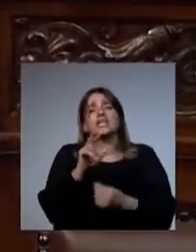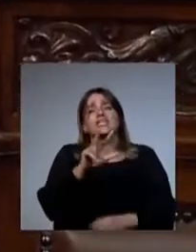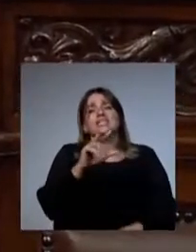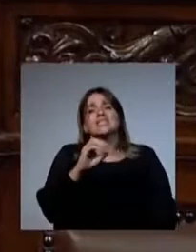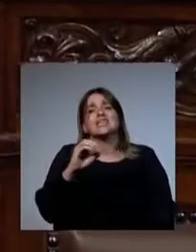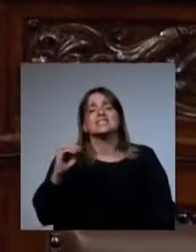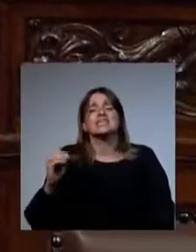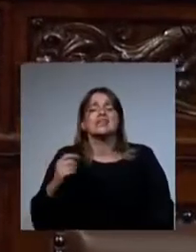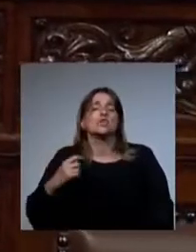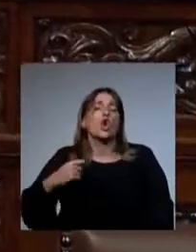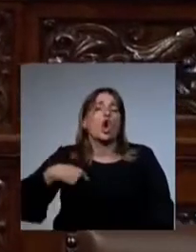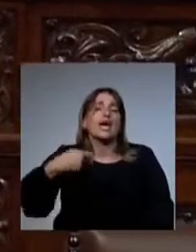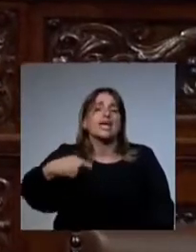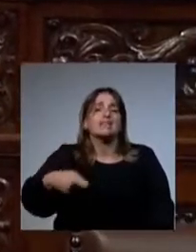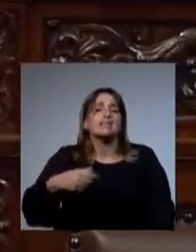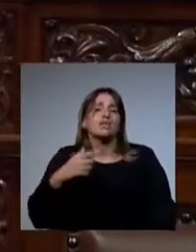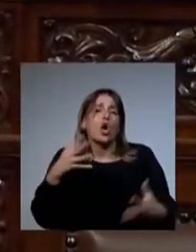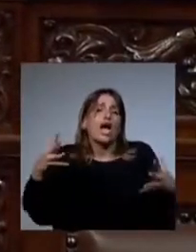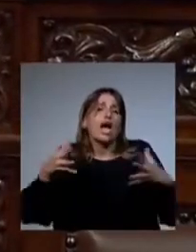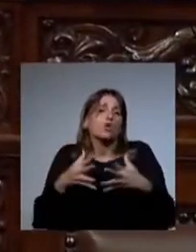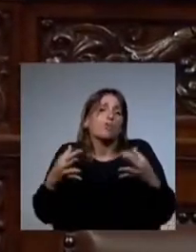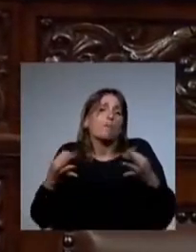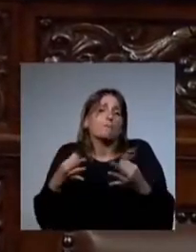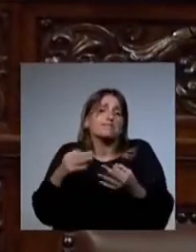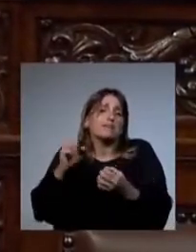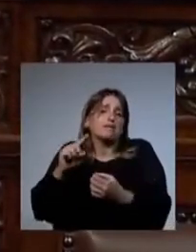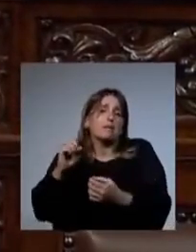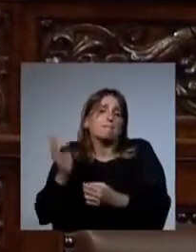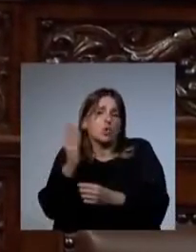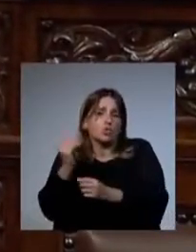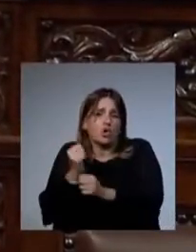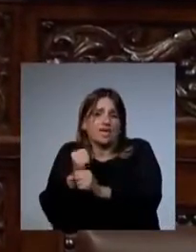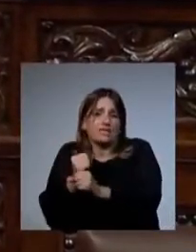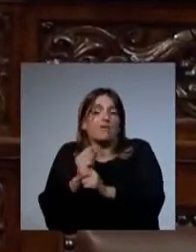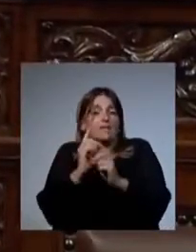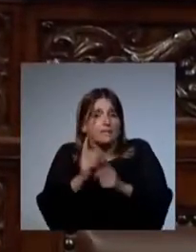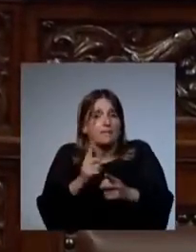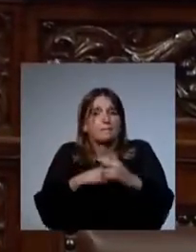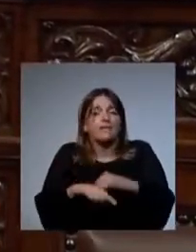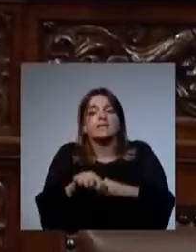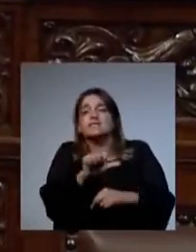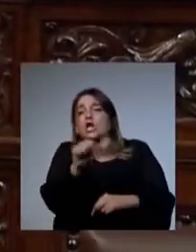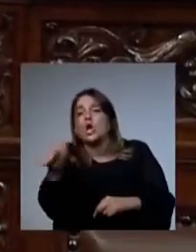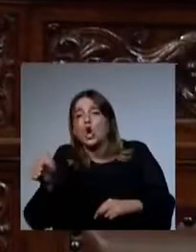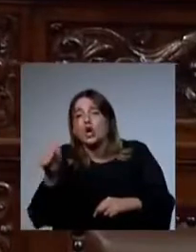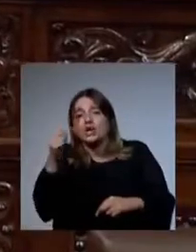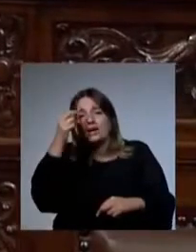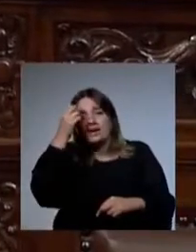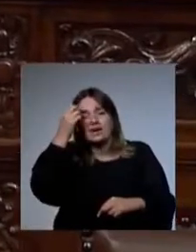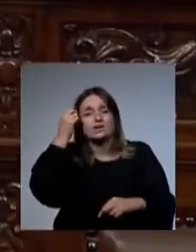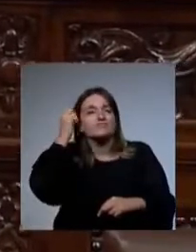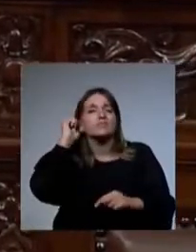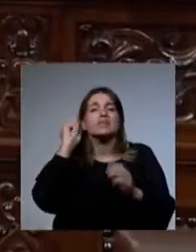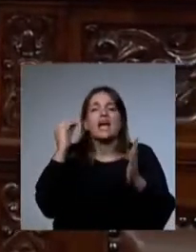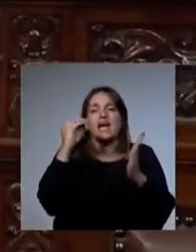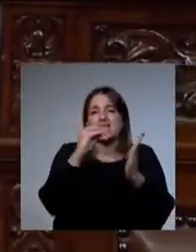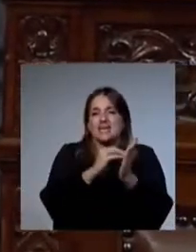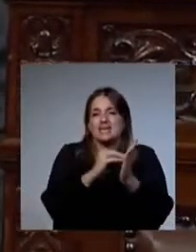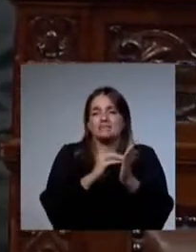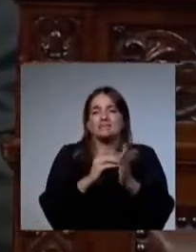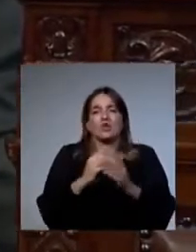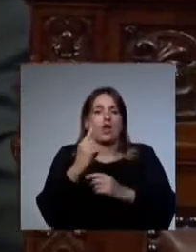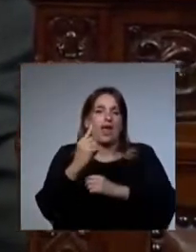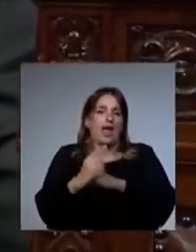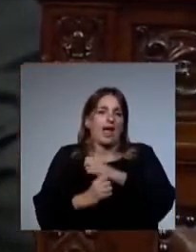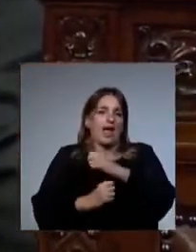créditos a pequeños productores, además de haber logrado la inscripción anual